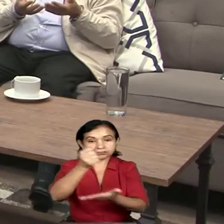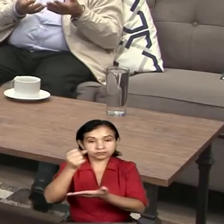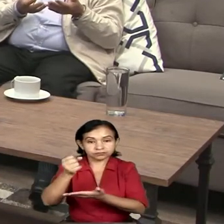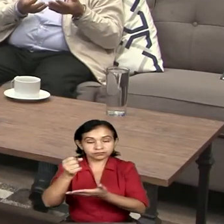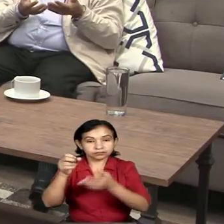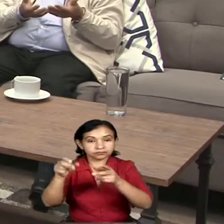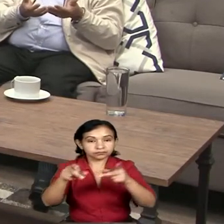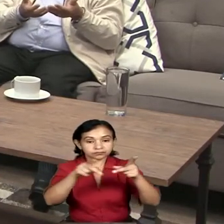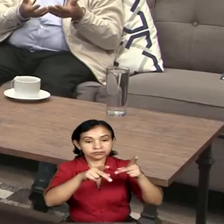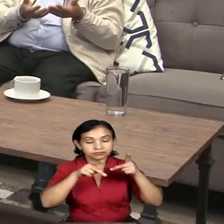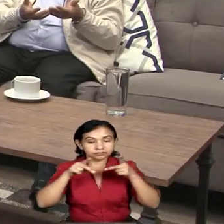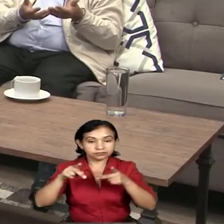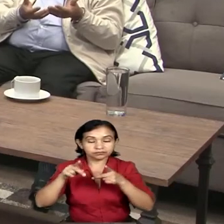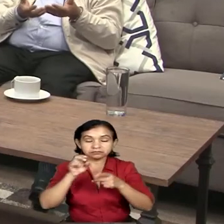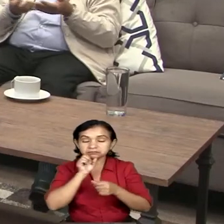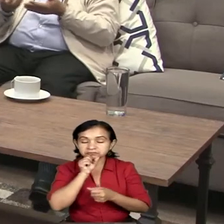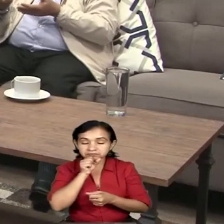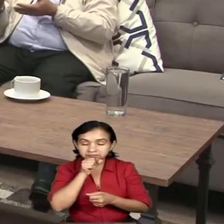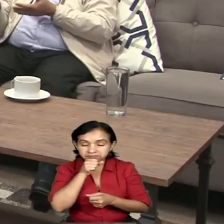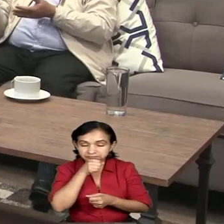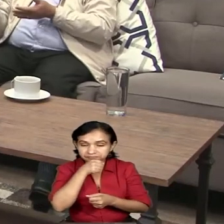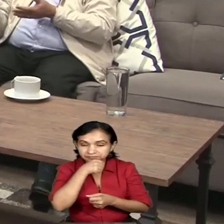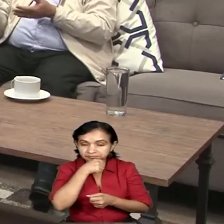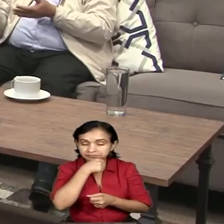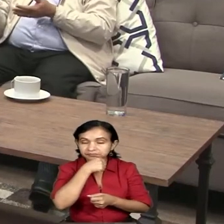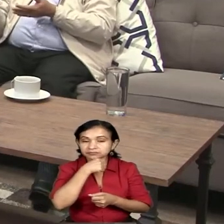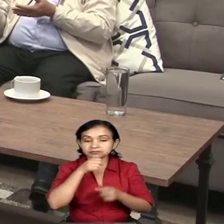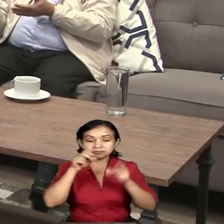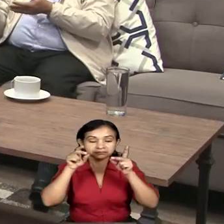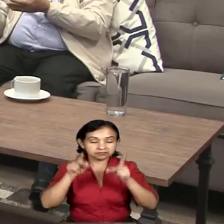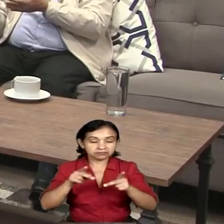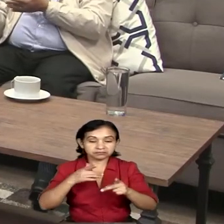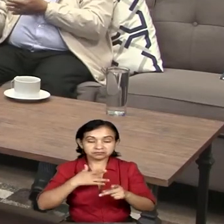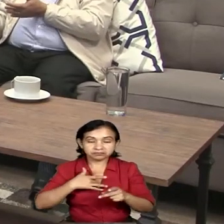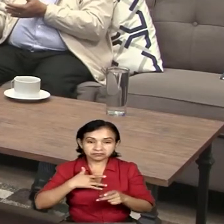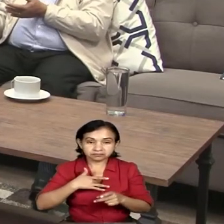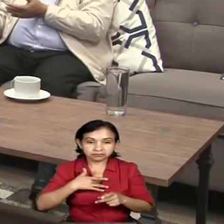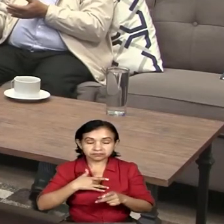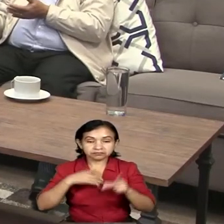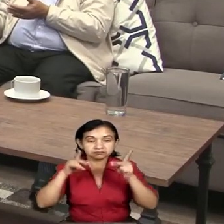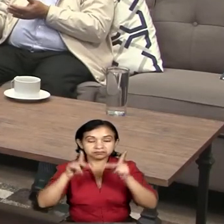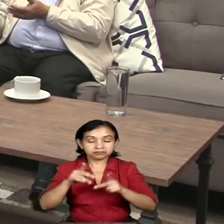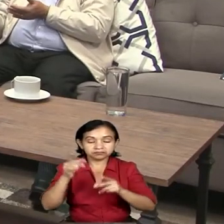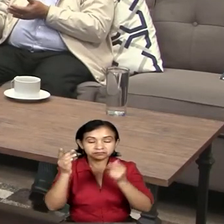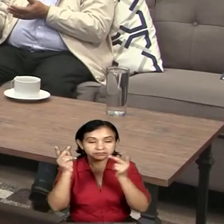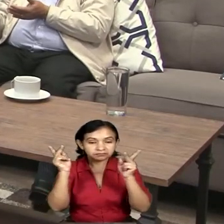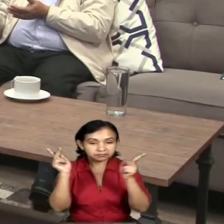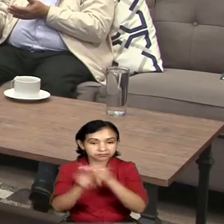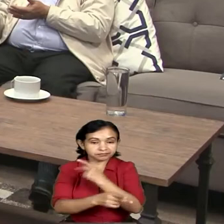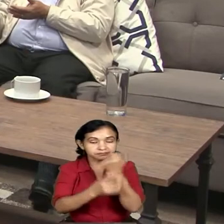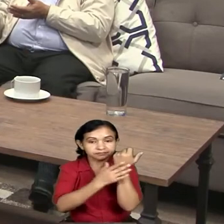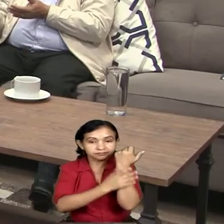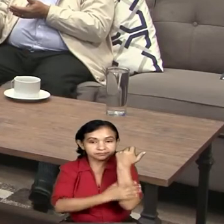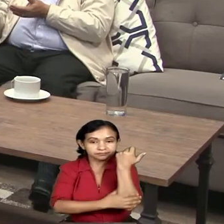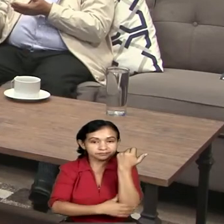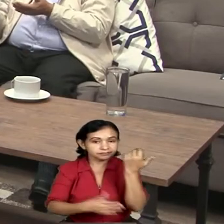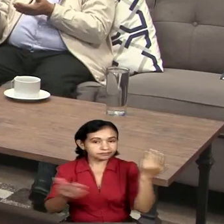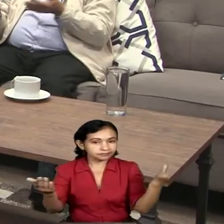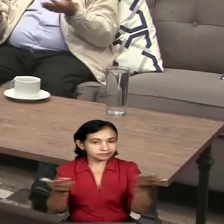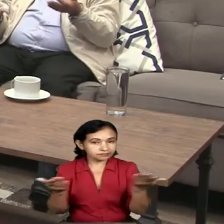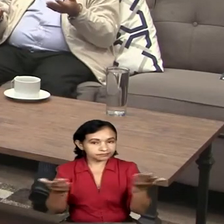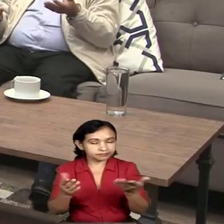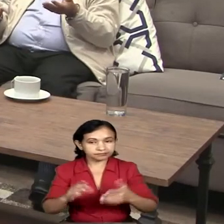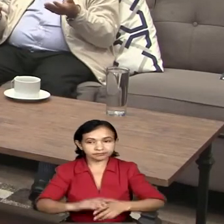a personas de la tercera edad, a personas necesitadas, a personas que están en extrema pobreza, si no